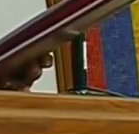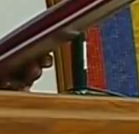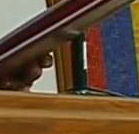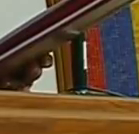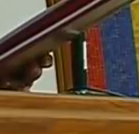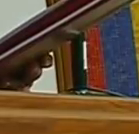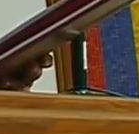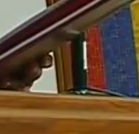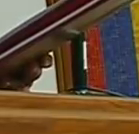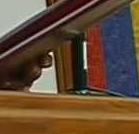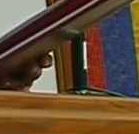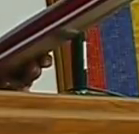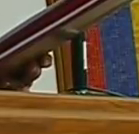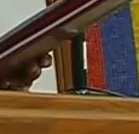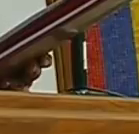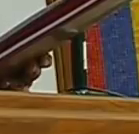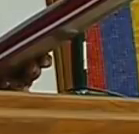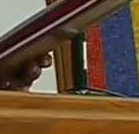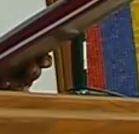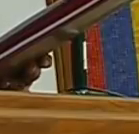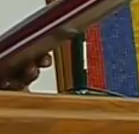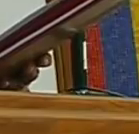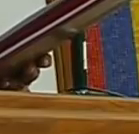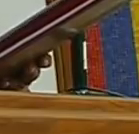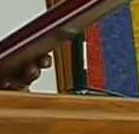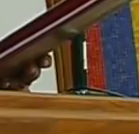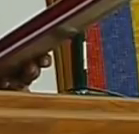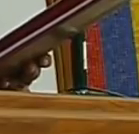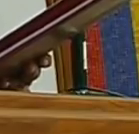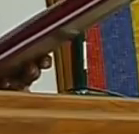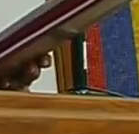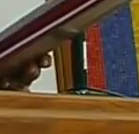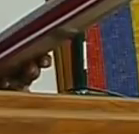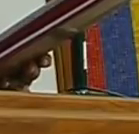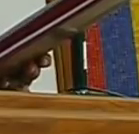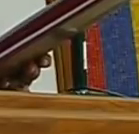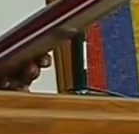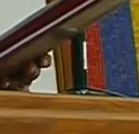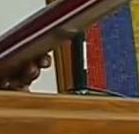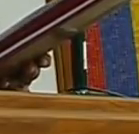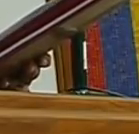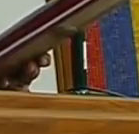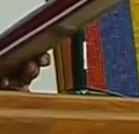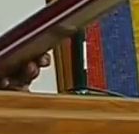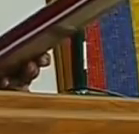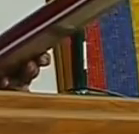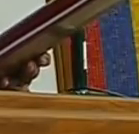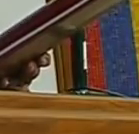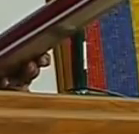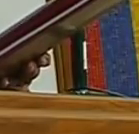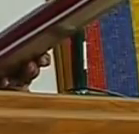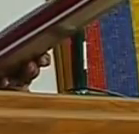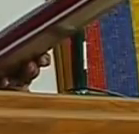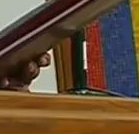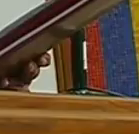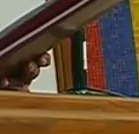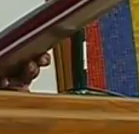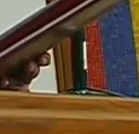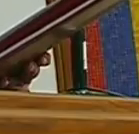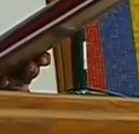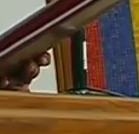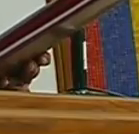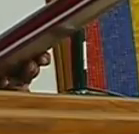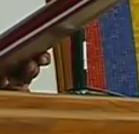Sometido a votación, el título del proyecto de ley resultó aprobado, ley constitucional de los